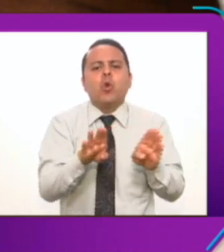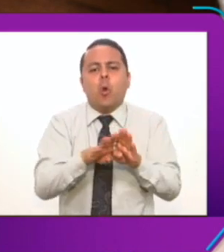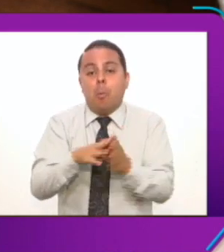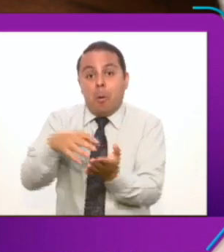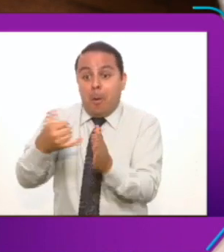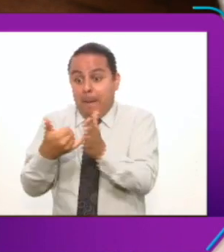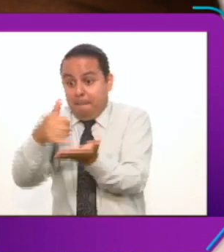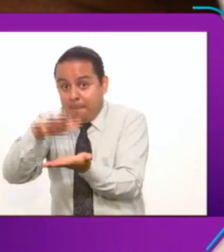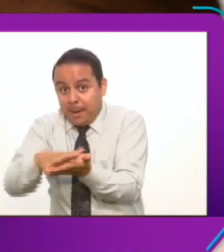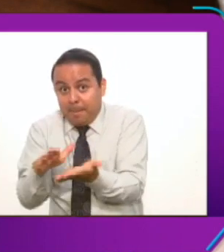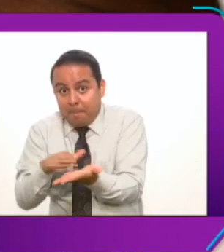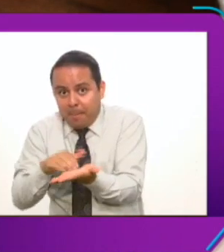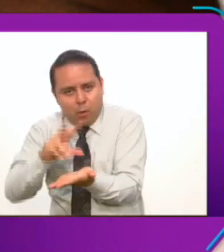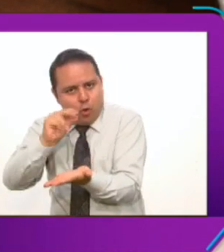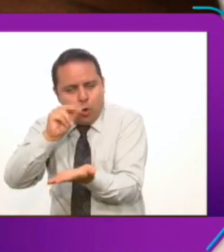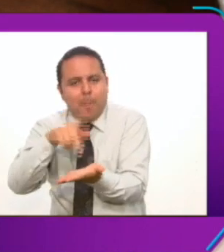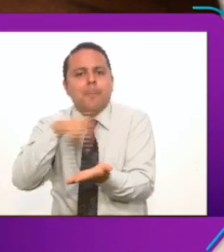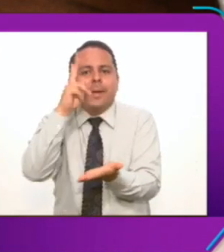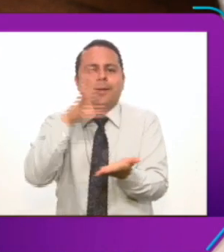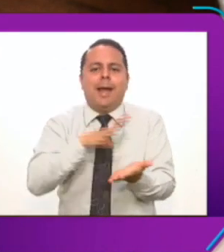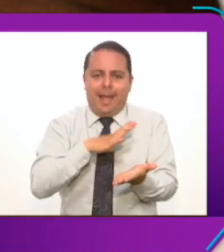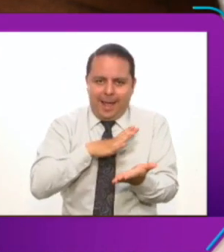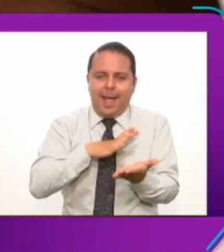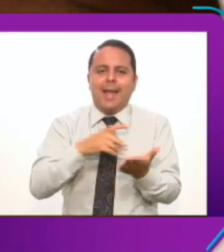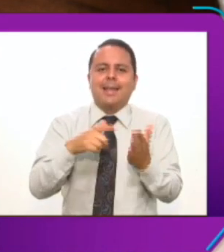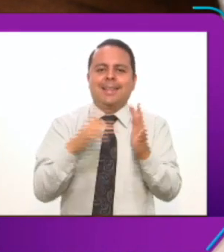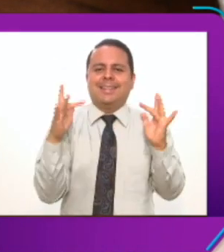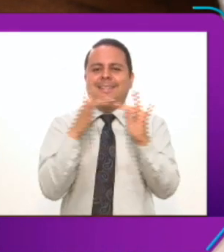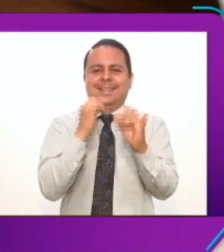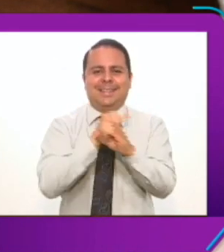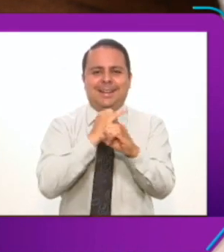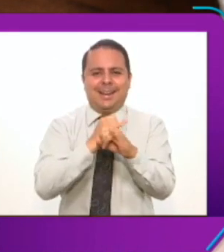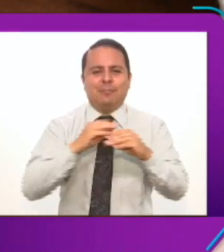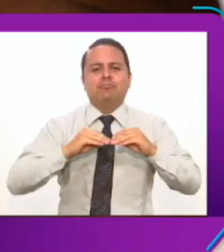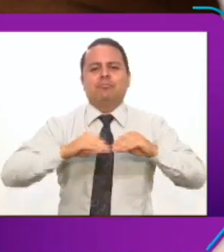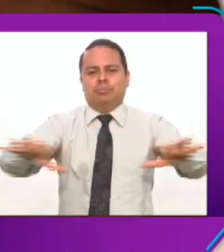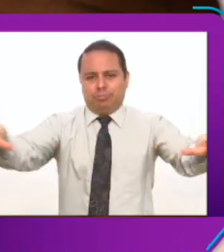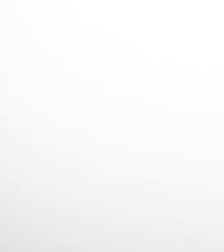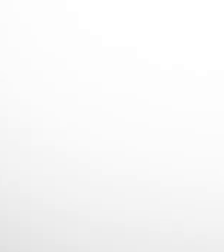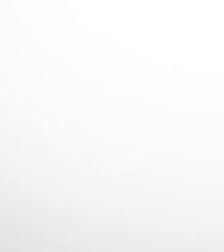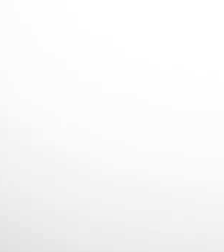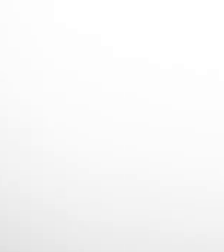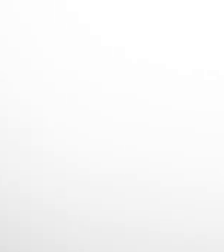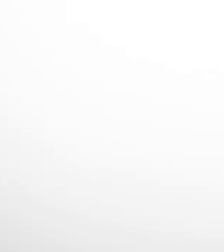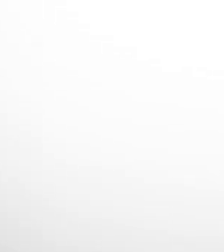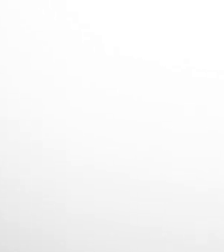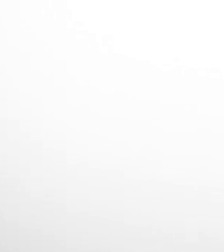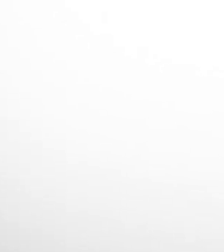digital a través de su portal, lo cual puede implicar la erogación de algún gasto.